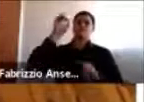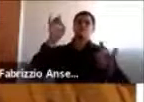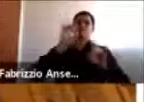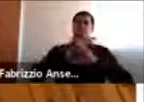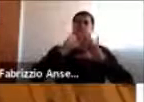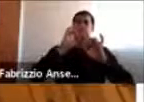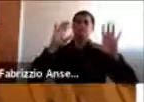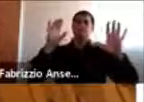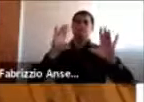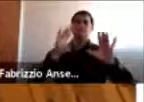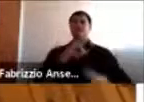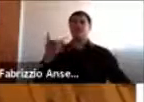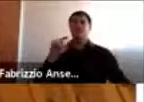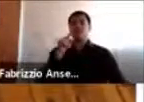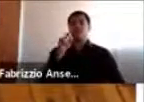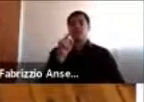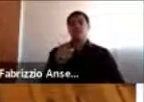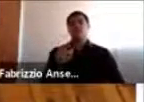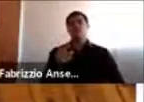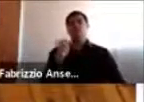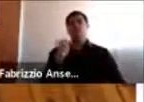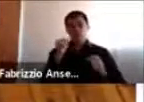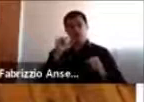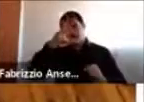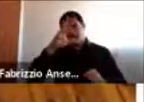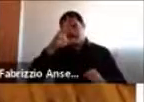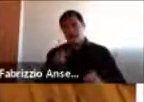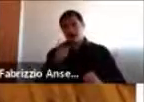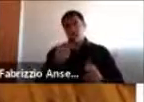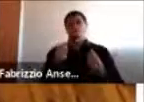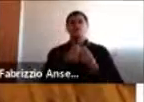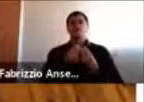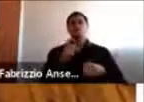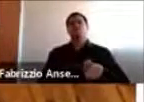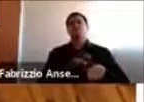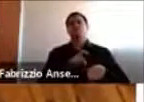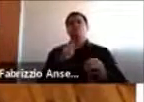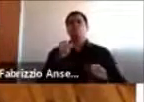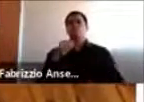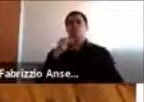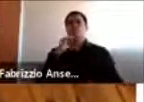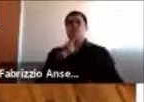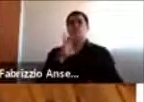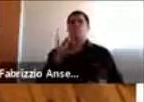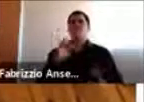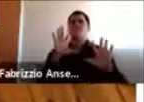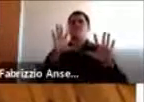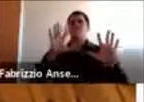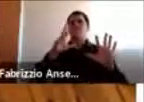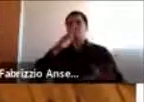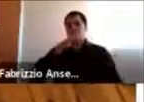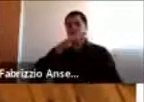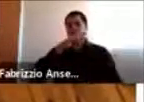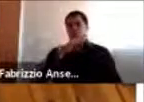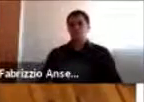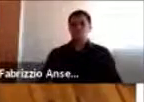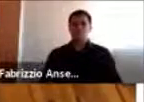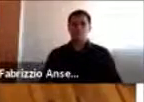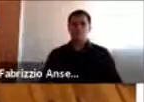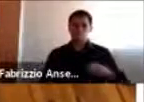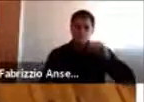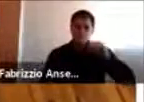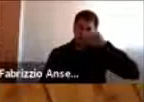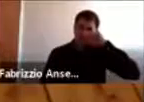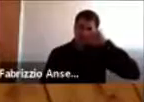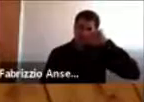adelante cuando el niño lleva un tiempo efectivo de juego de aproximadamente 10 minutos luego les voy a mostrar el